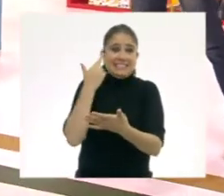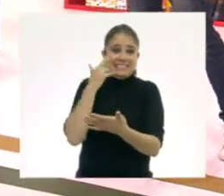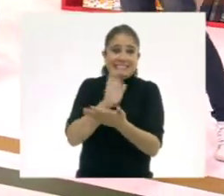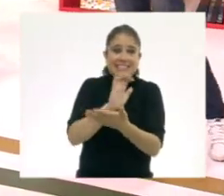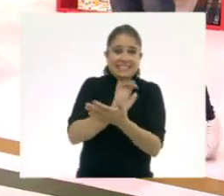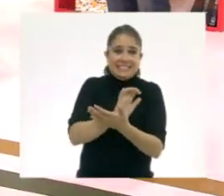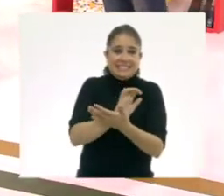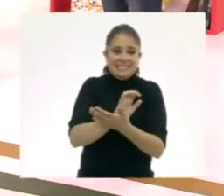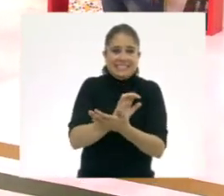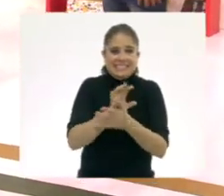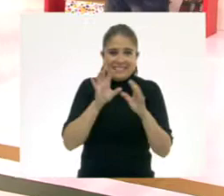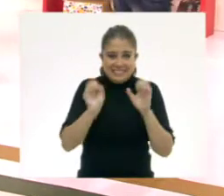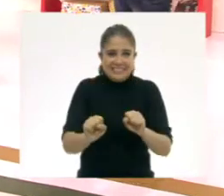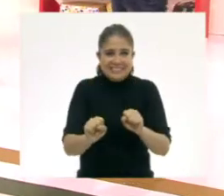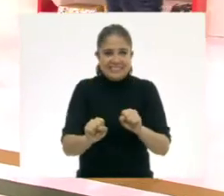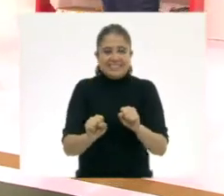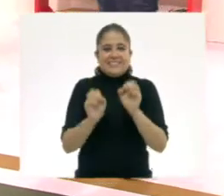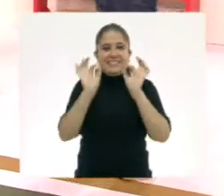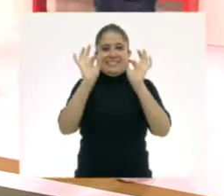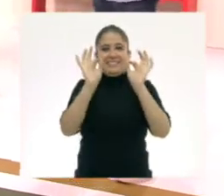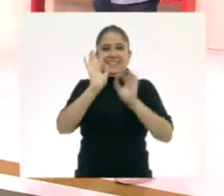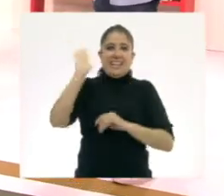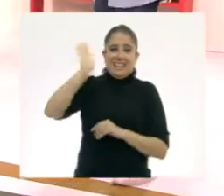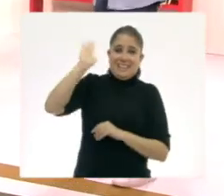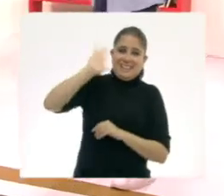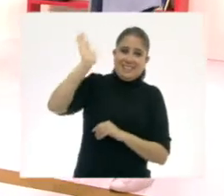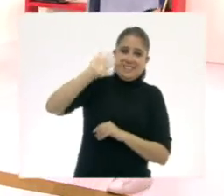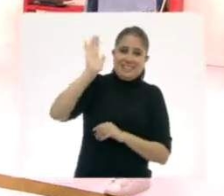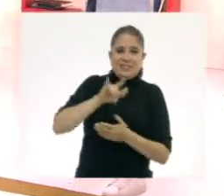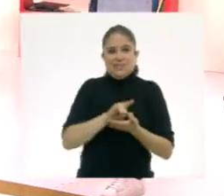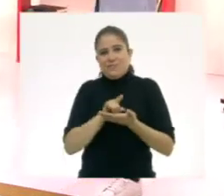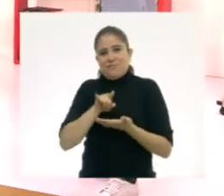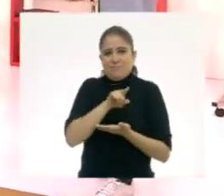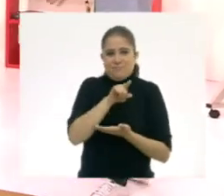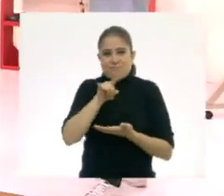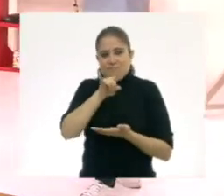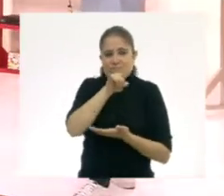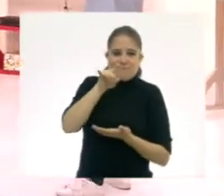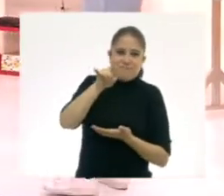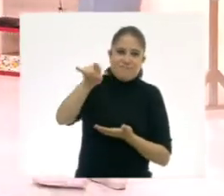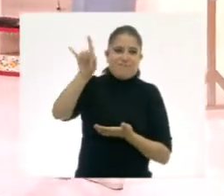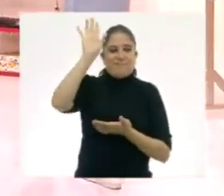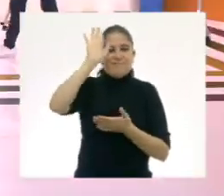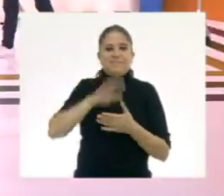¡Ándale! Ahí está. Muy bien. ¡Adiós!